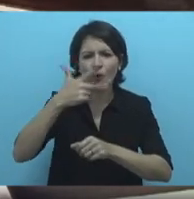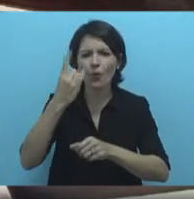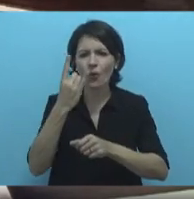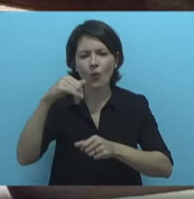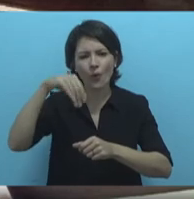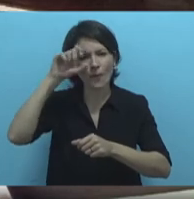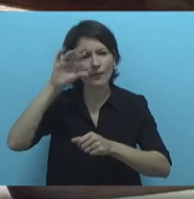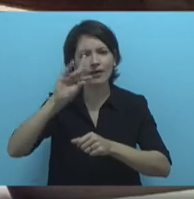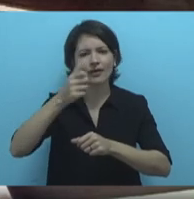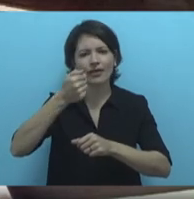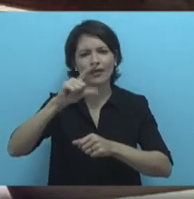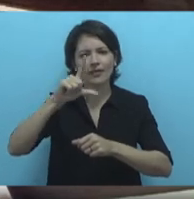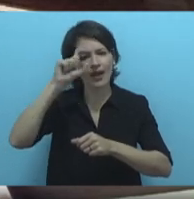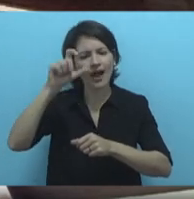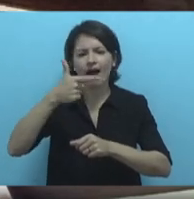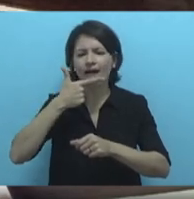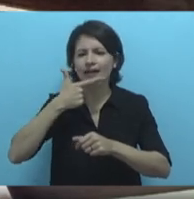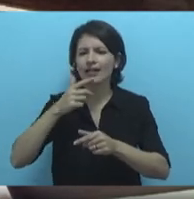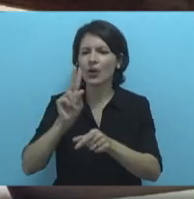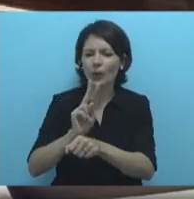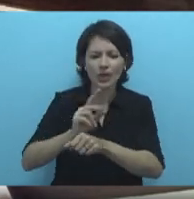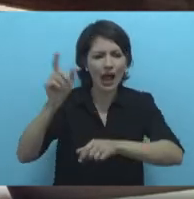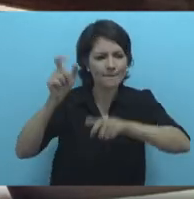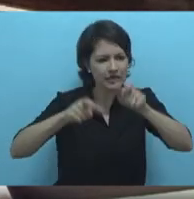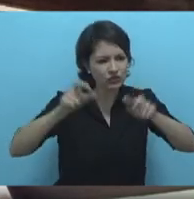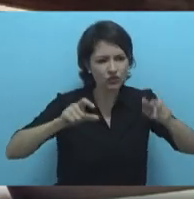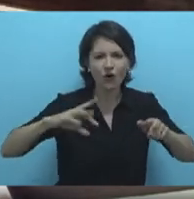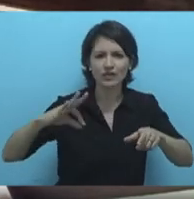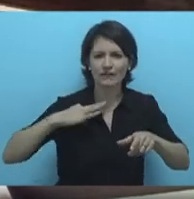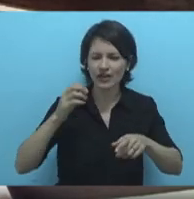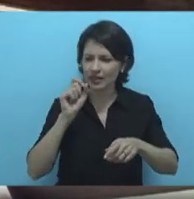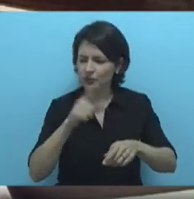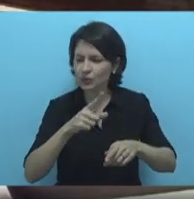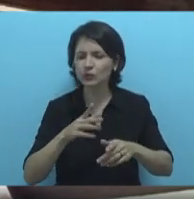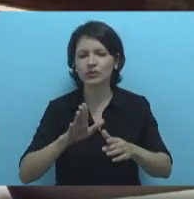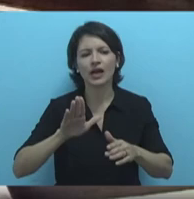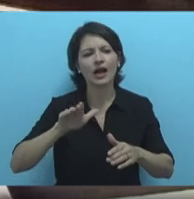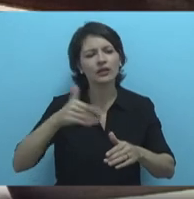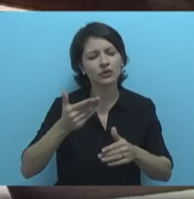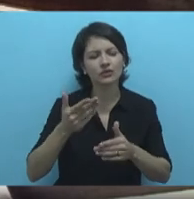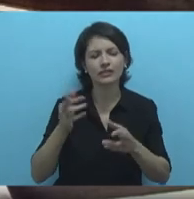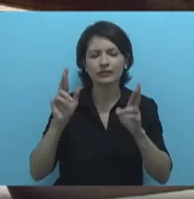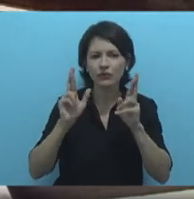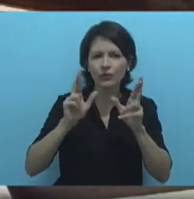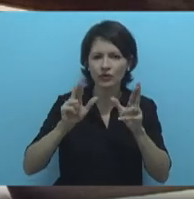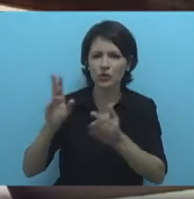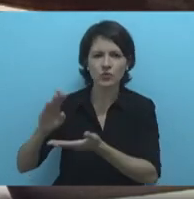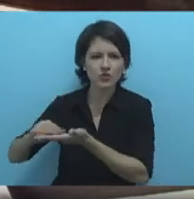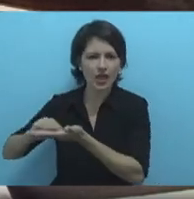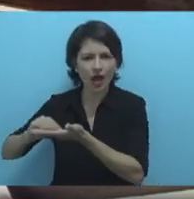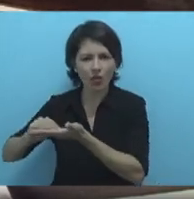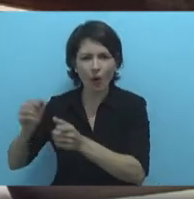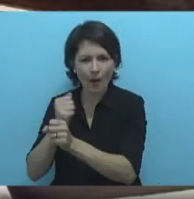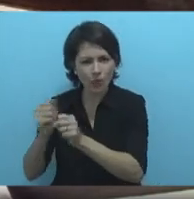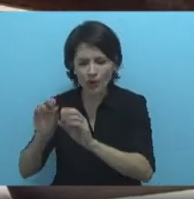santafesinos así que creo que esta figura legal si nos acompaña el senado va a poder ayudar a ser una contribución